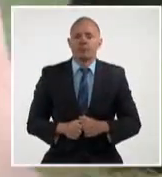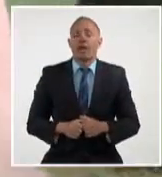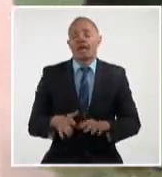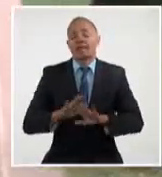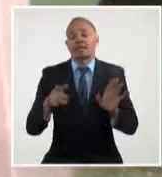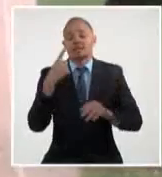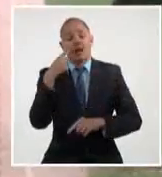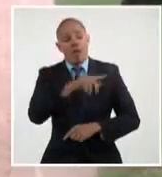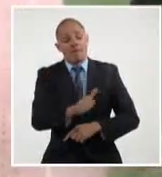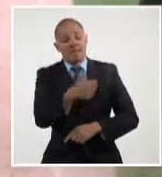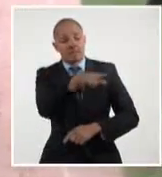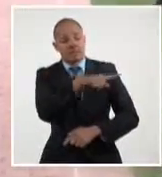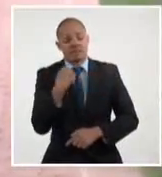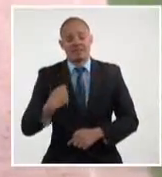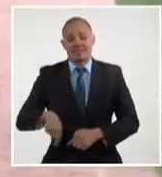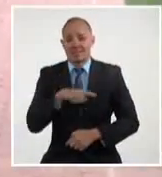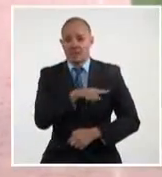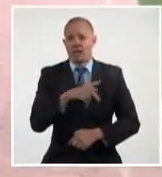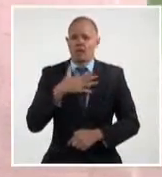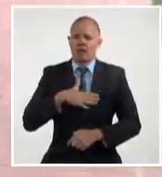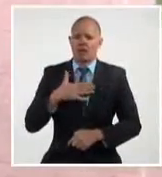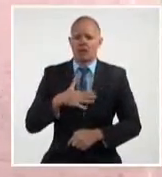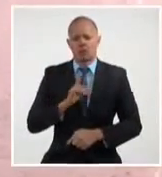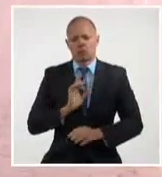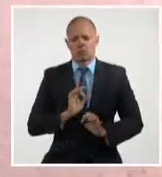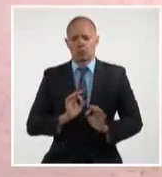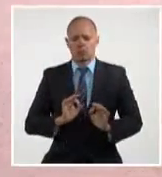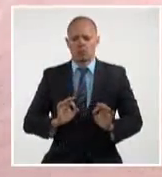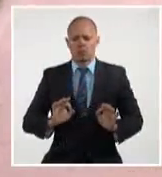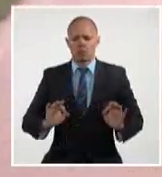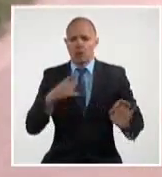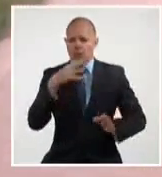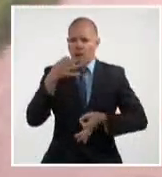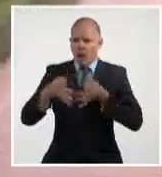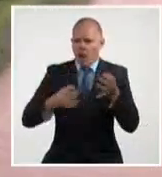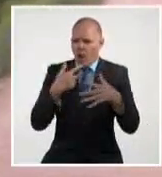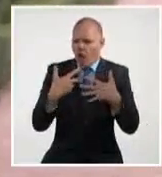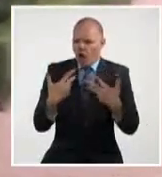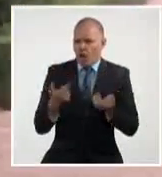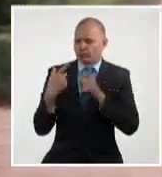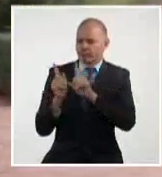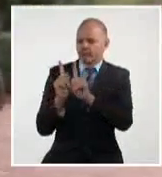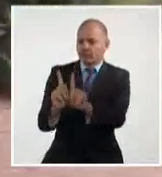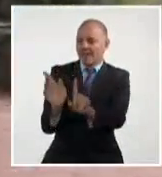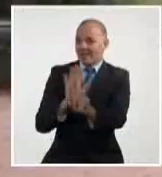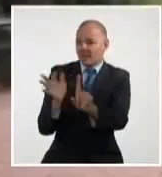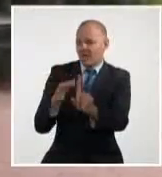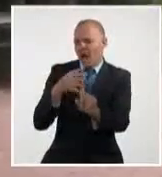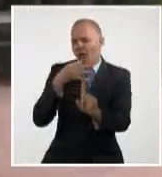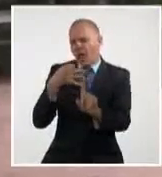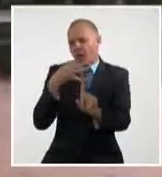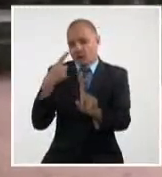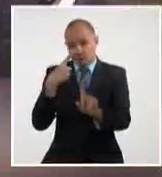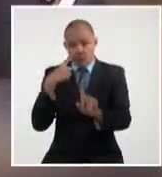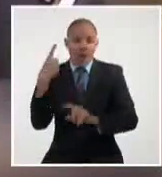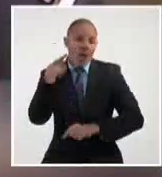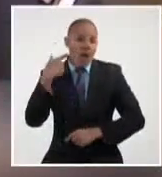asiática, el presidente Xi Jinping se lo explicó al actual inquilino de la Casa Blanca en uno de sus encuentros ocurridos en